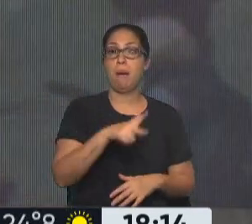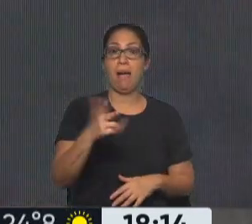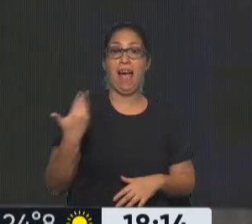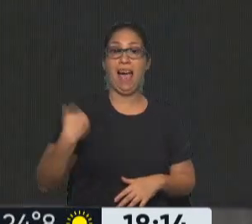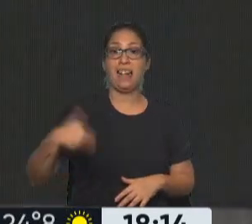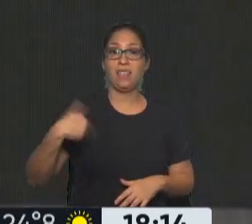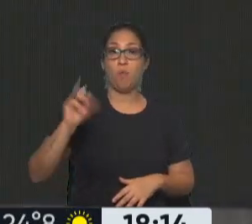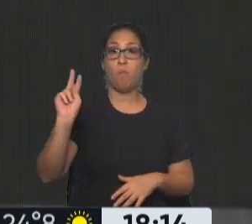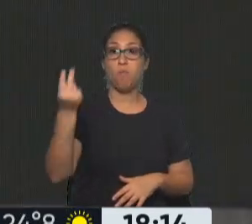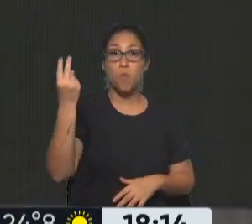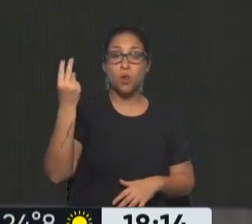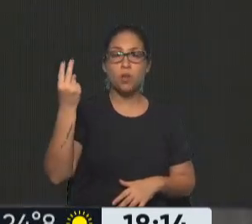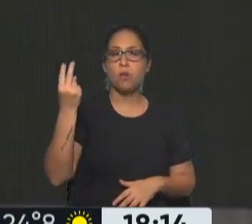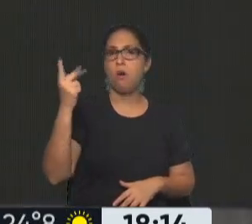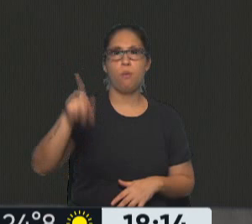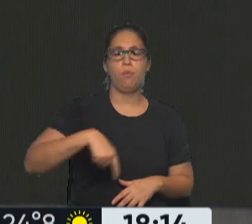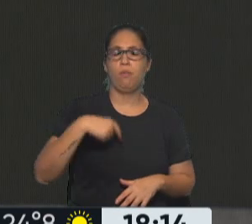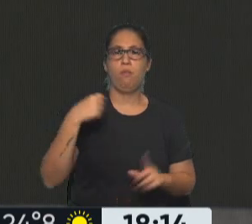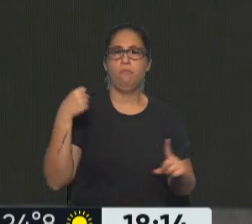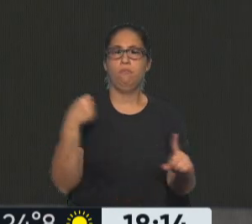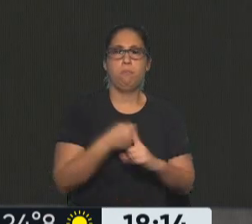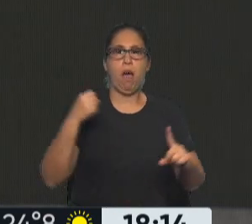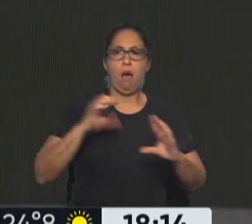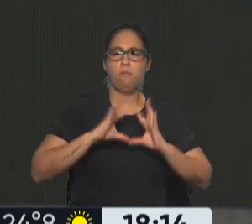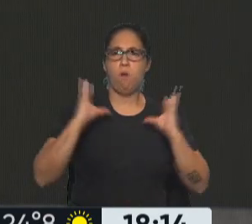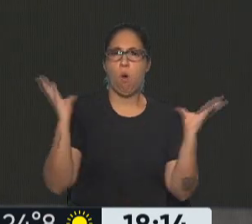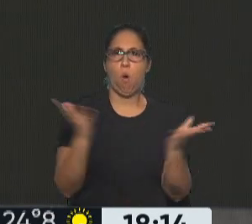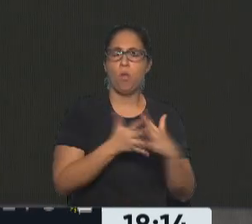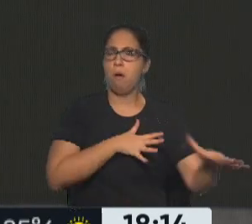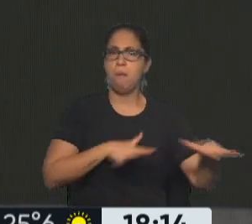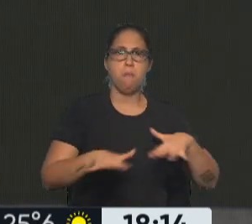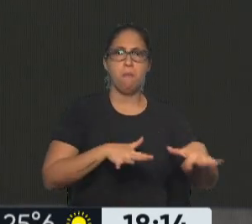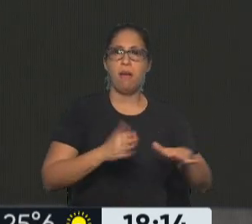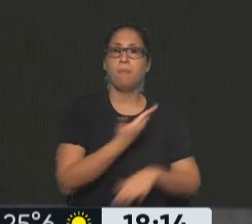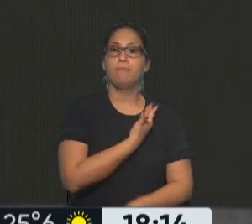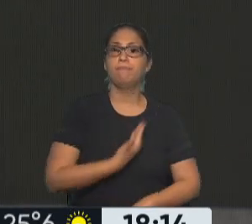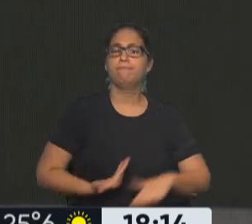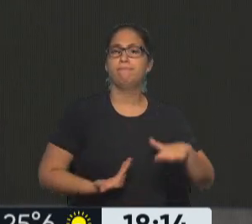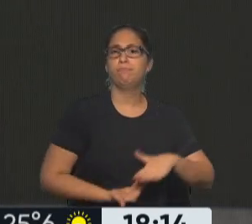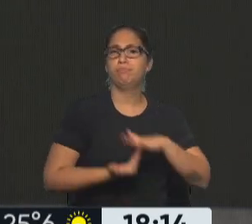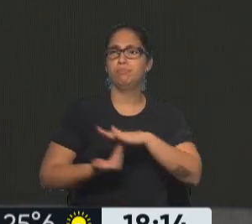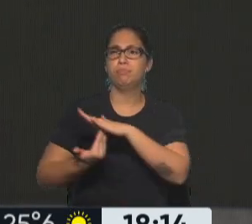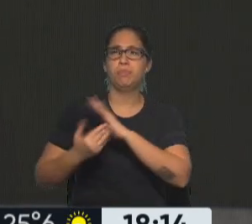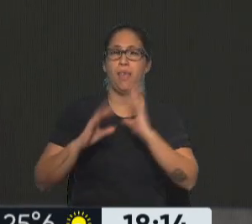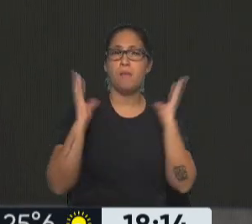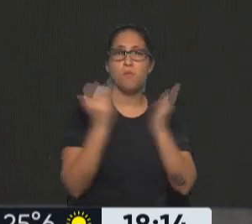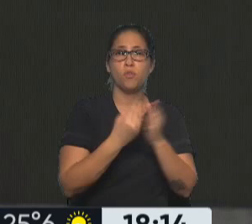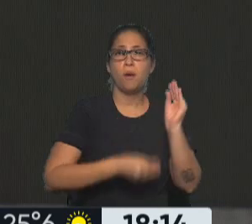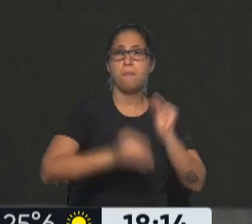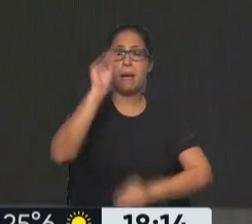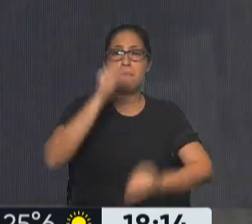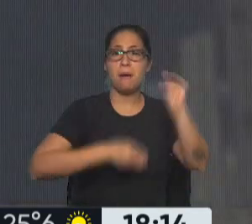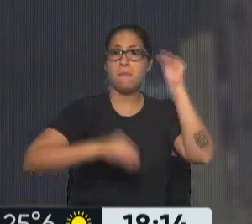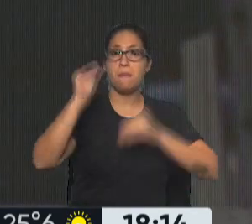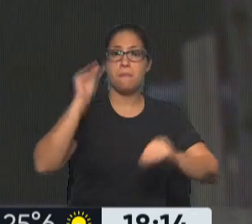argentino generó una conmoción mundial. Los líderes del mundo se expresaron una vez conocida la noticia del